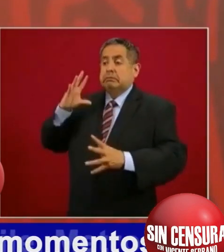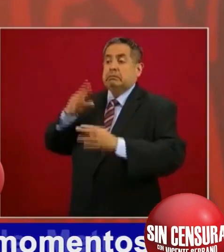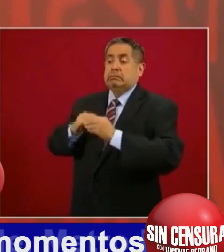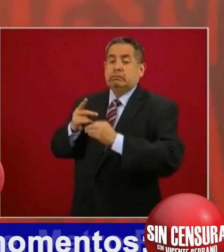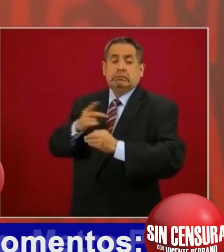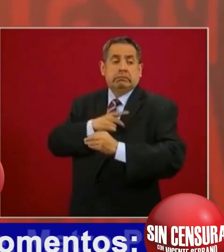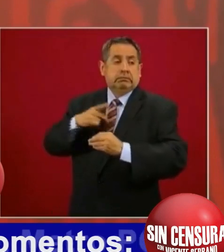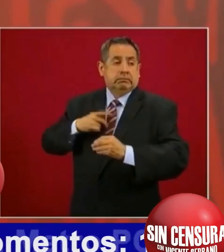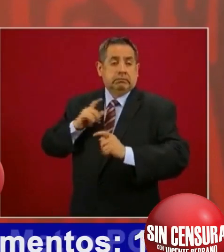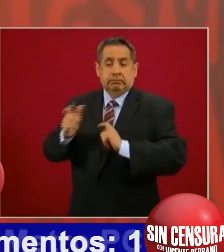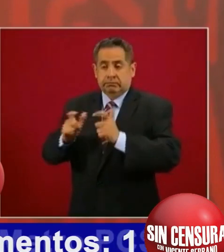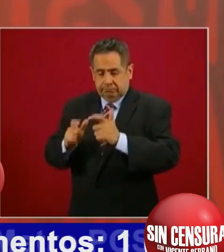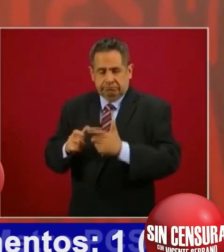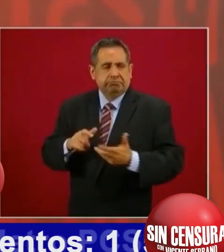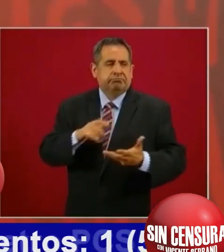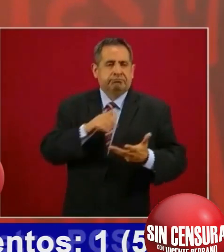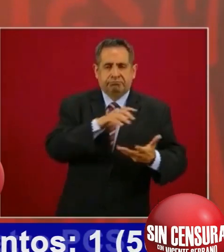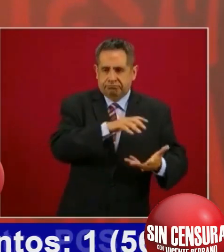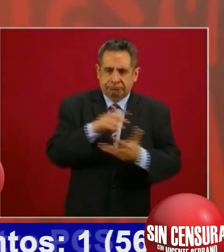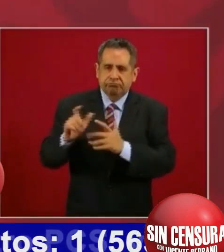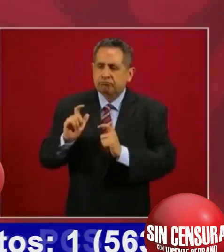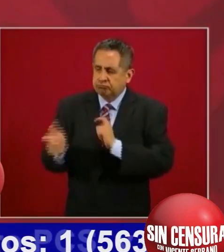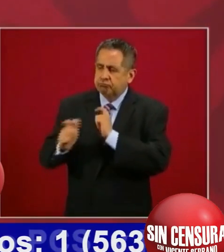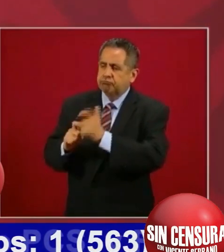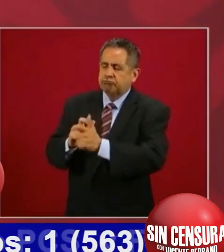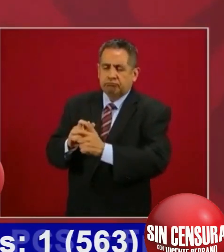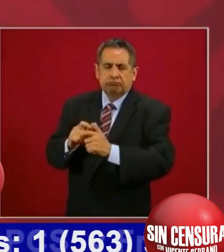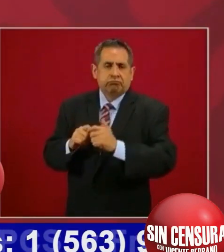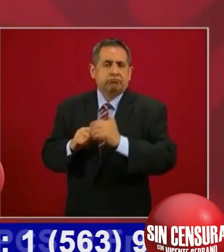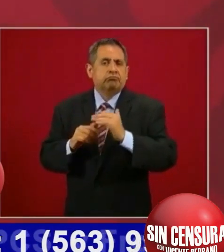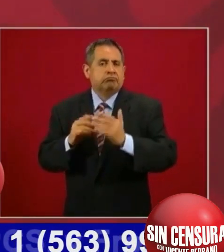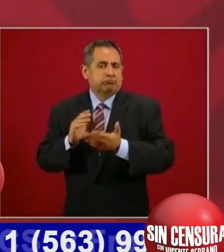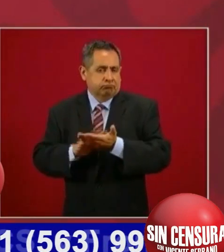atrasados están ya